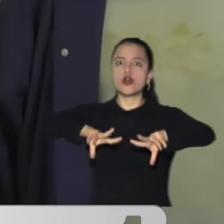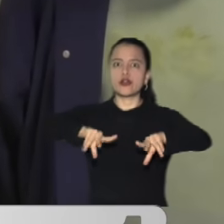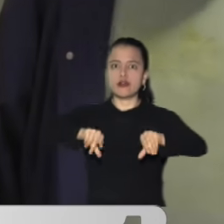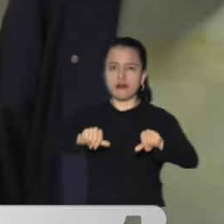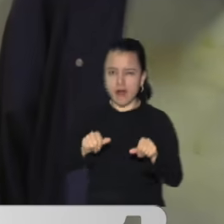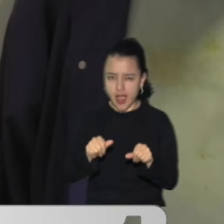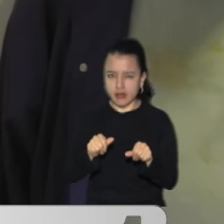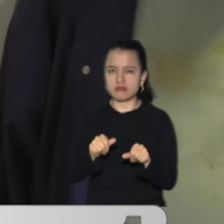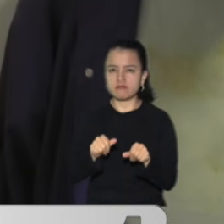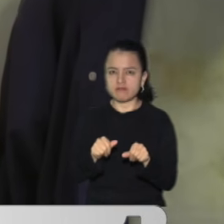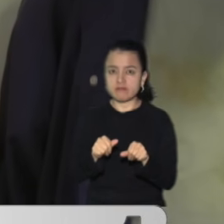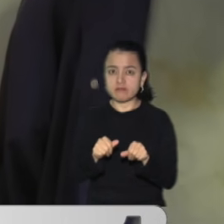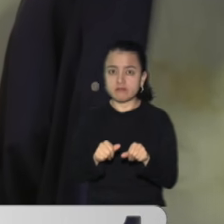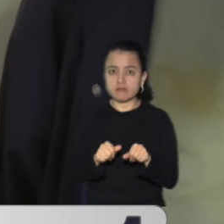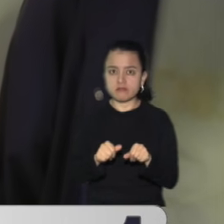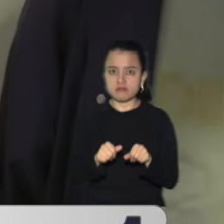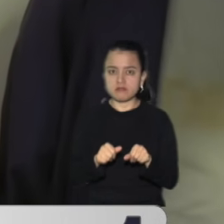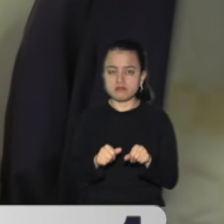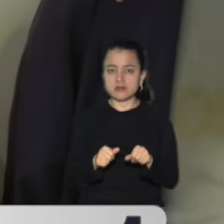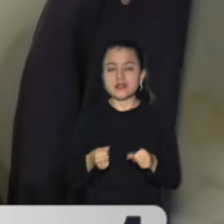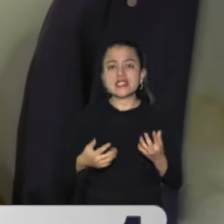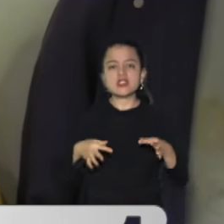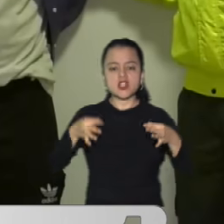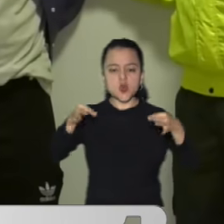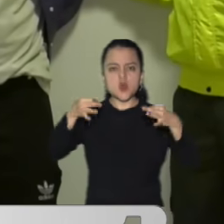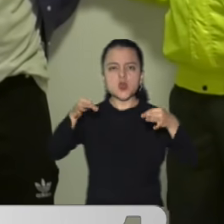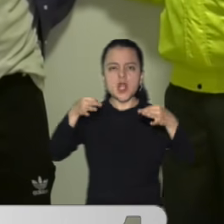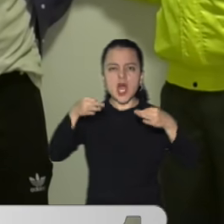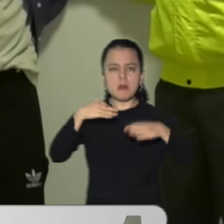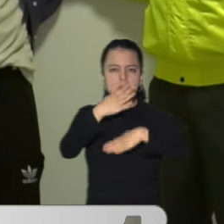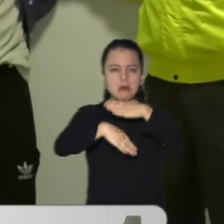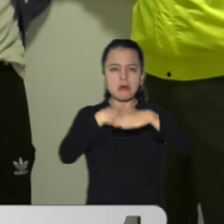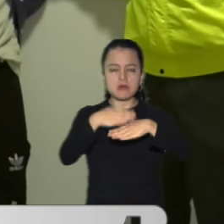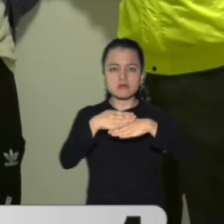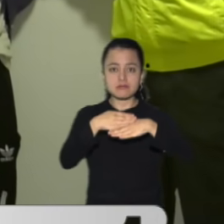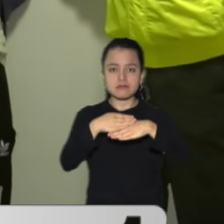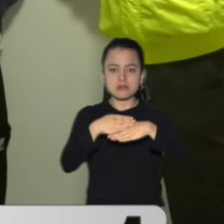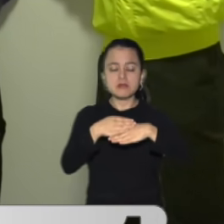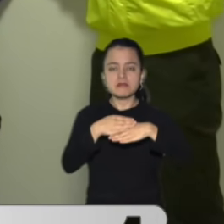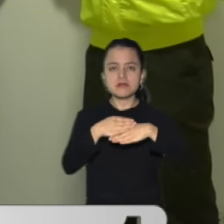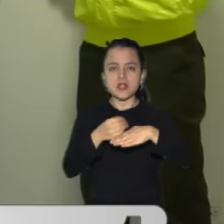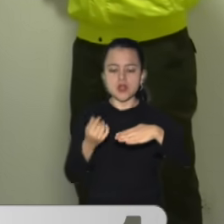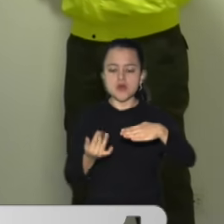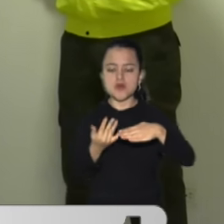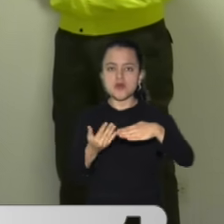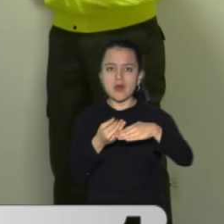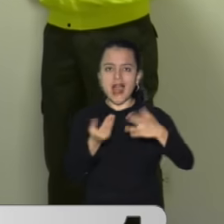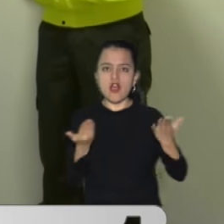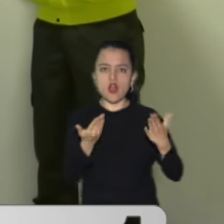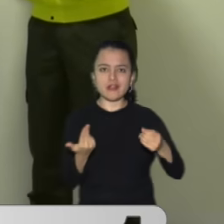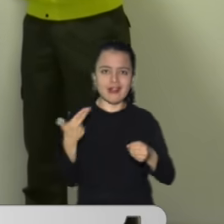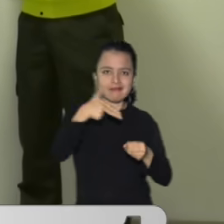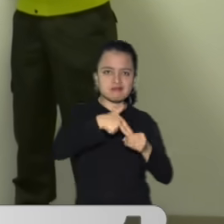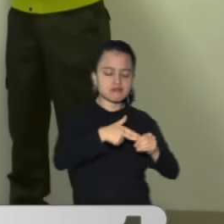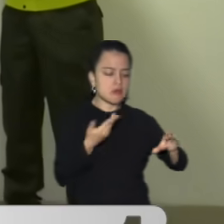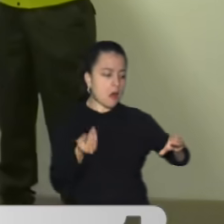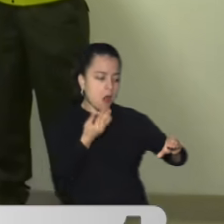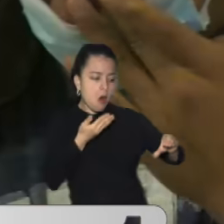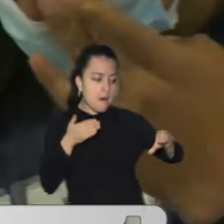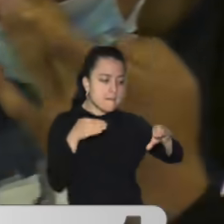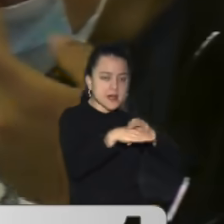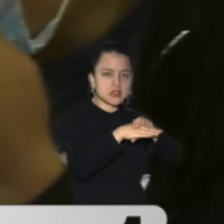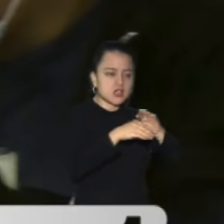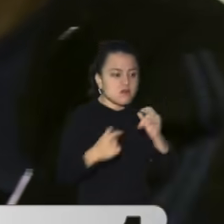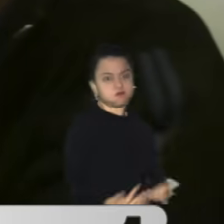acto delictivo, meten un trapo al tanque de combustible de ACPM y le prenden candela, lo que generó que el articulado